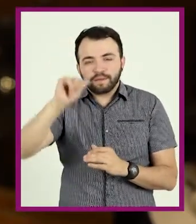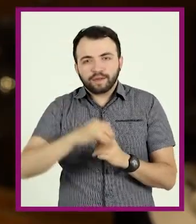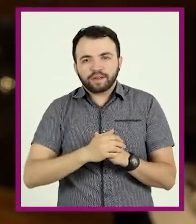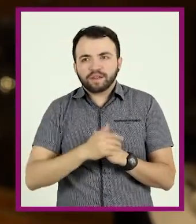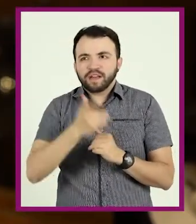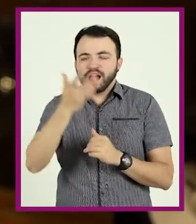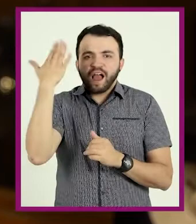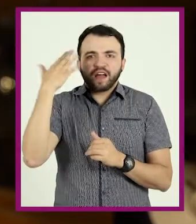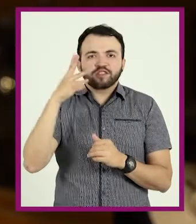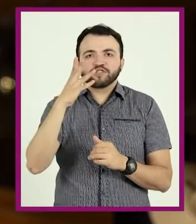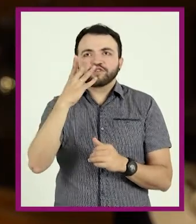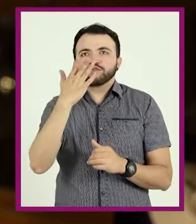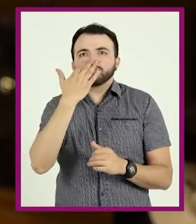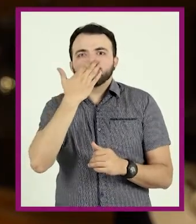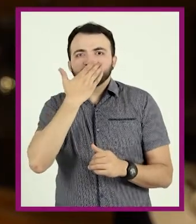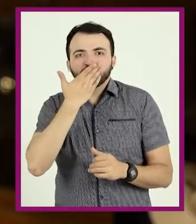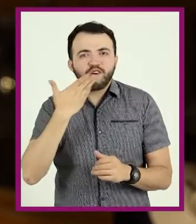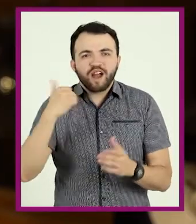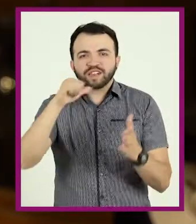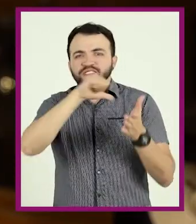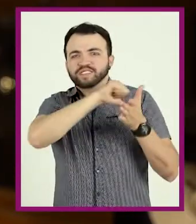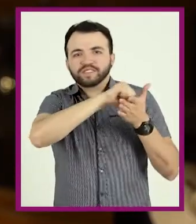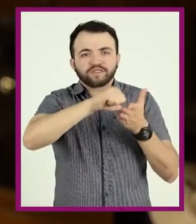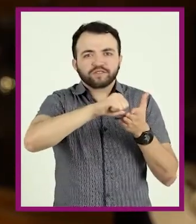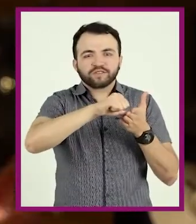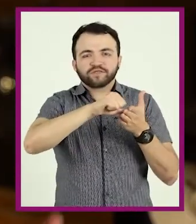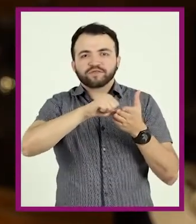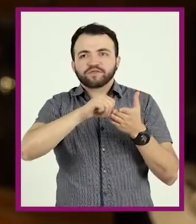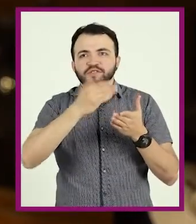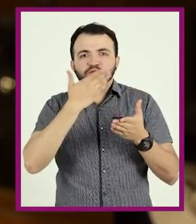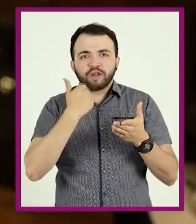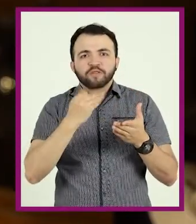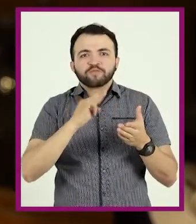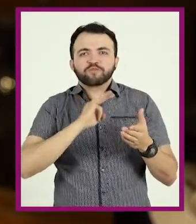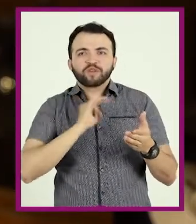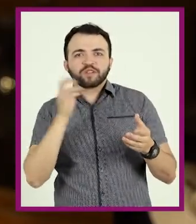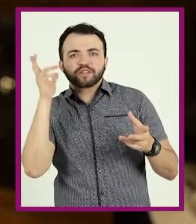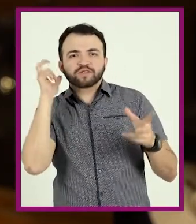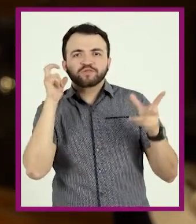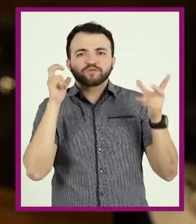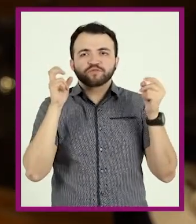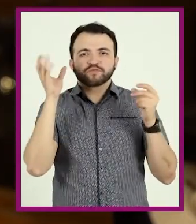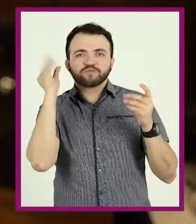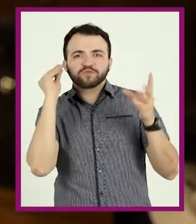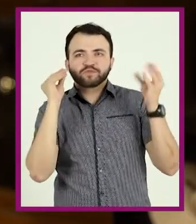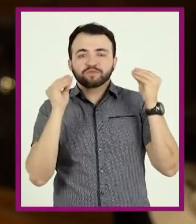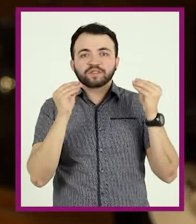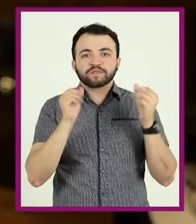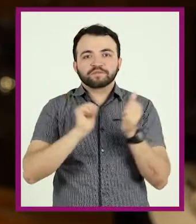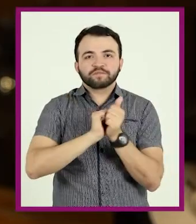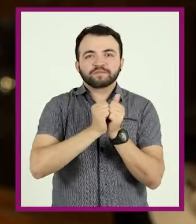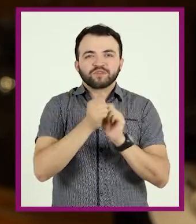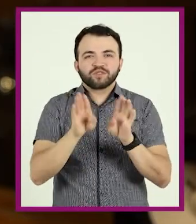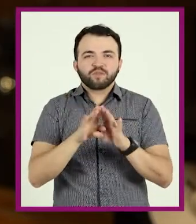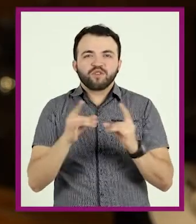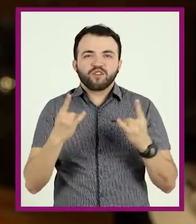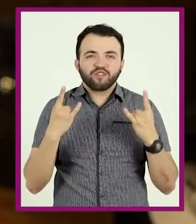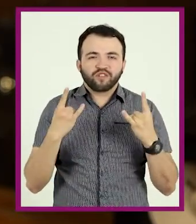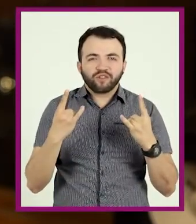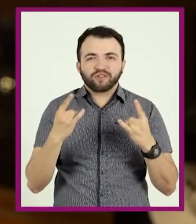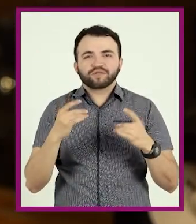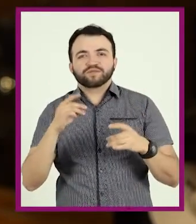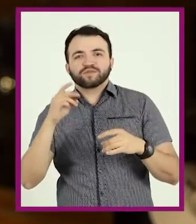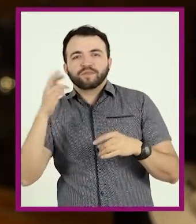rato, no había tanta censura bajo el régimen de Tito, entonces podían escuchar esto y se detonó una escena de rock, de